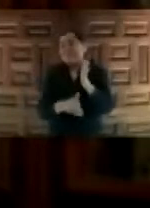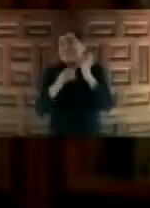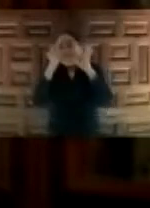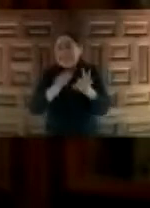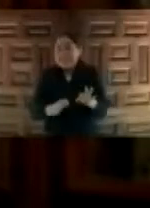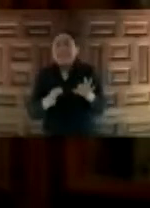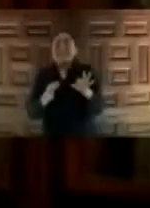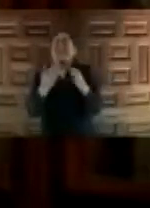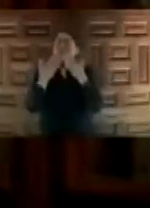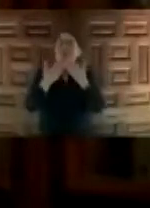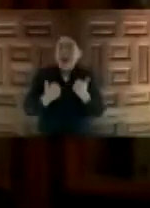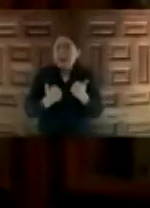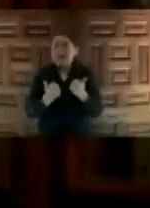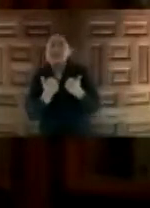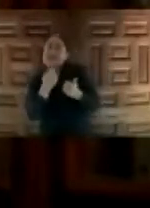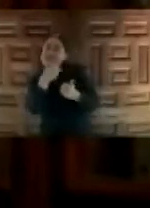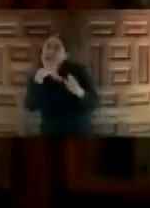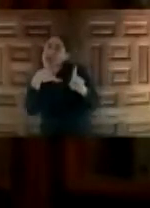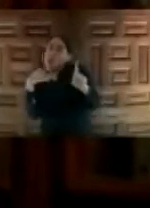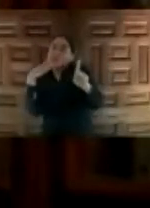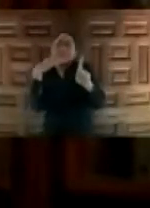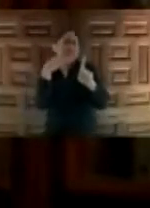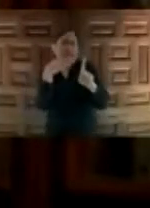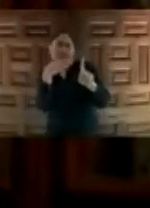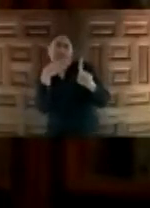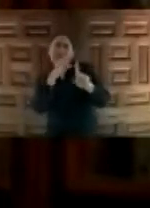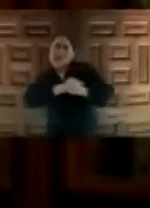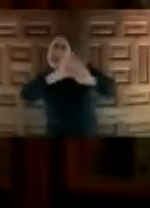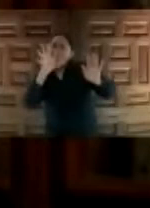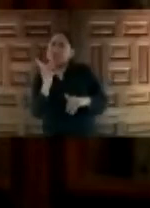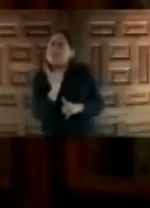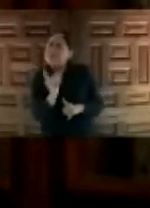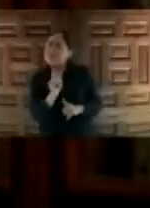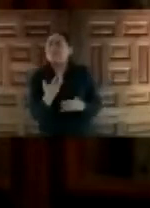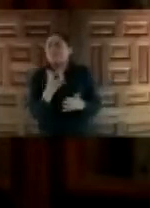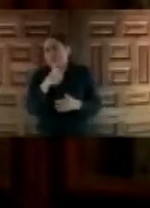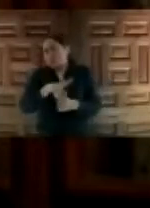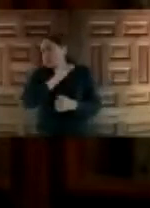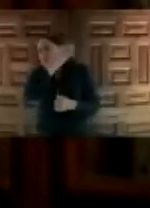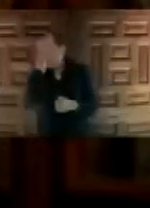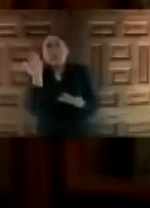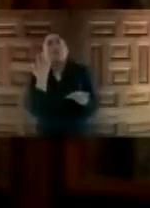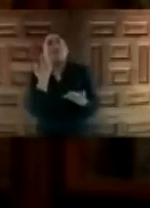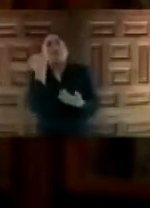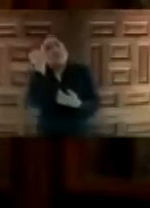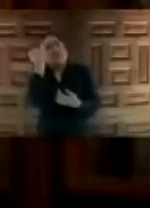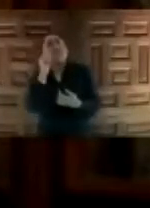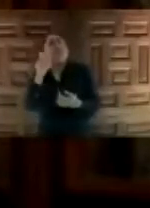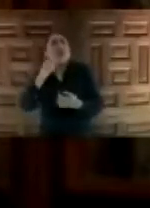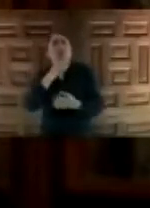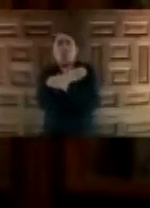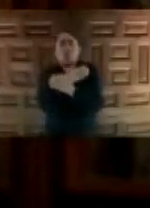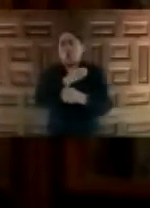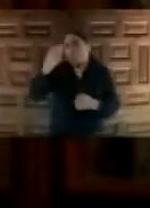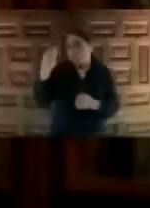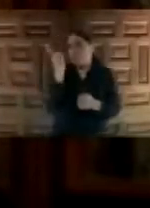confeccionado, impreciso, con objetivos poco claros, y no sabemos realmente qué es lo que se está proponiendo en la educación superior en